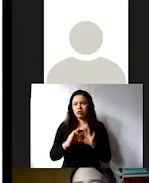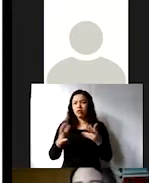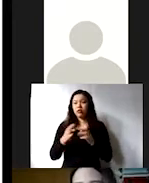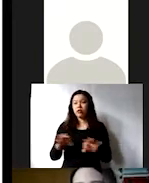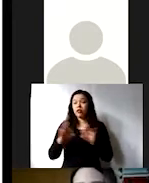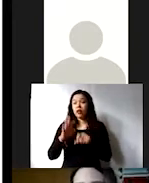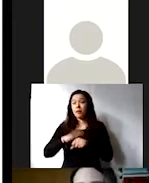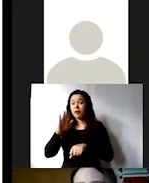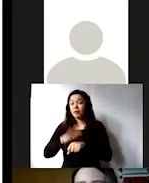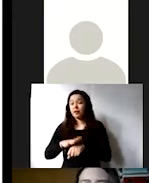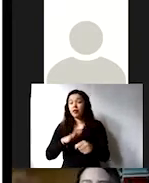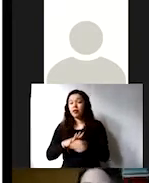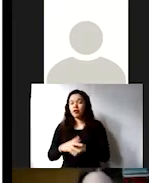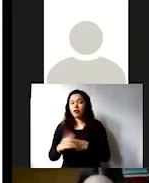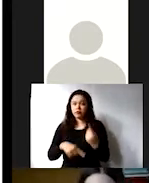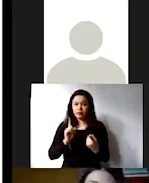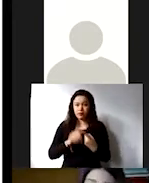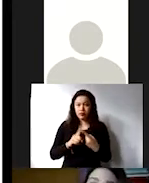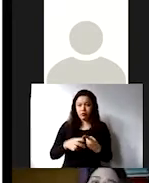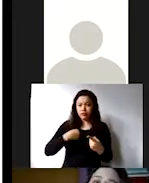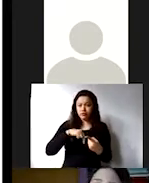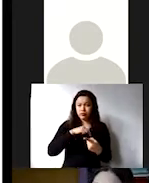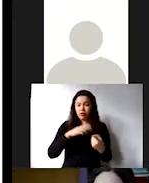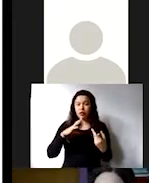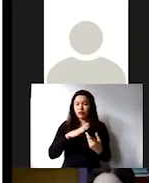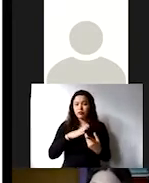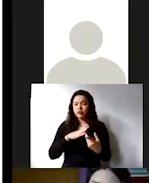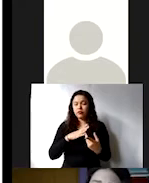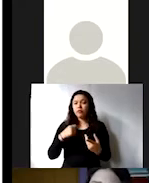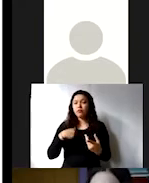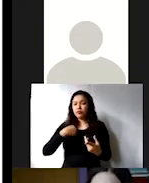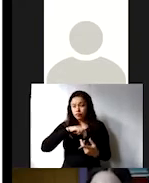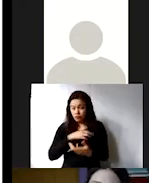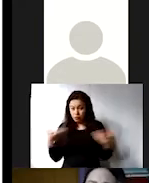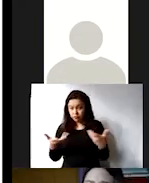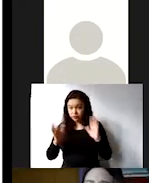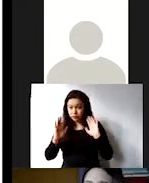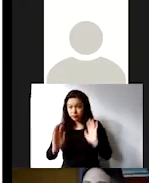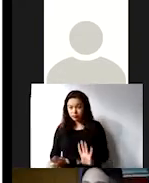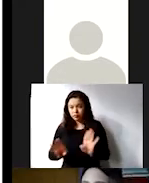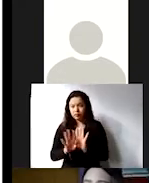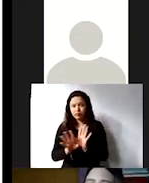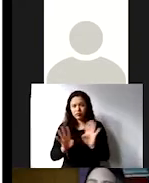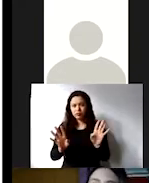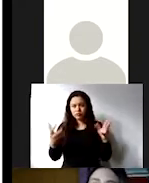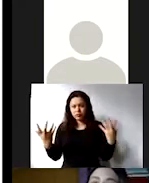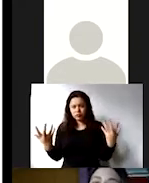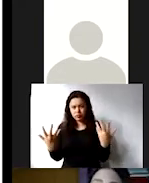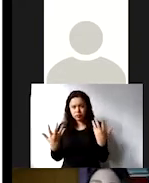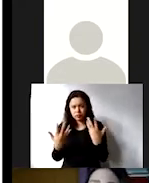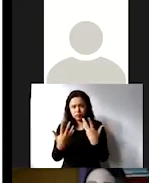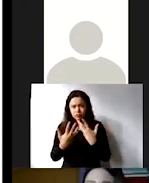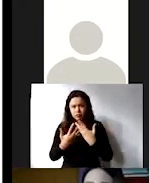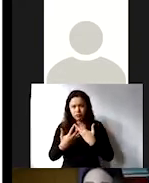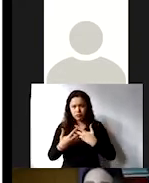más importante, o lo adecuamos a lo que ya hacemos, le damos esta, digamos, mirada a